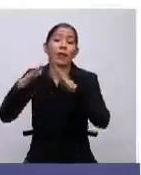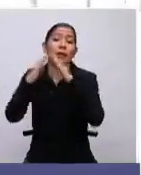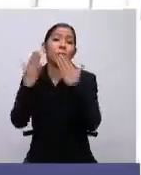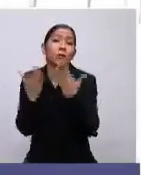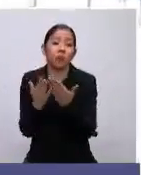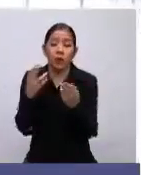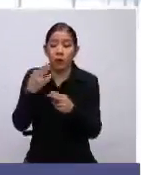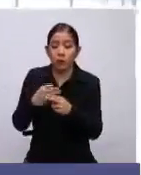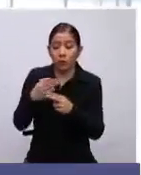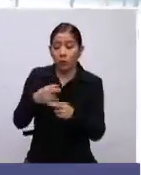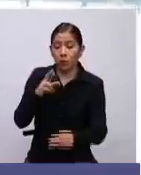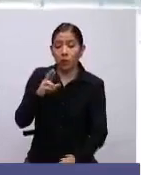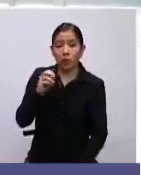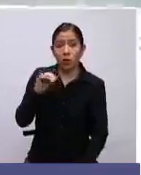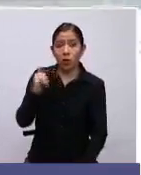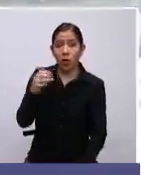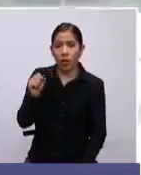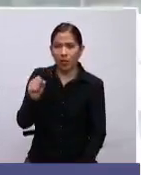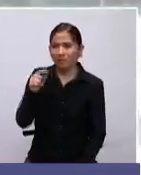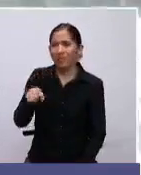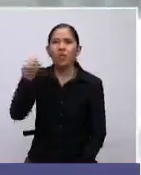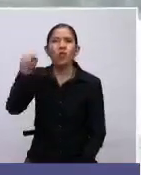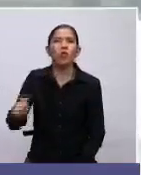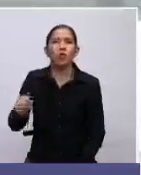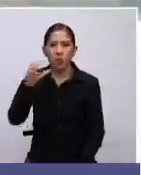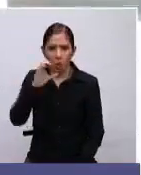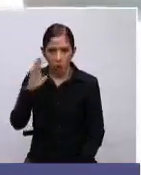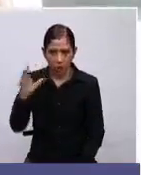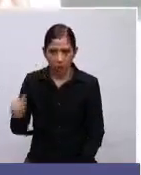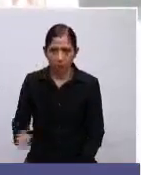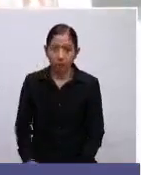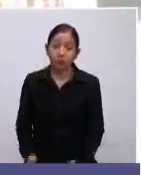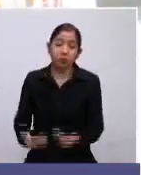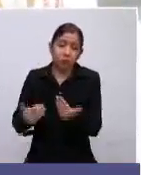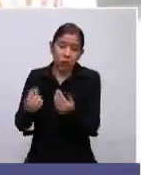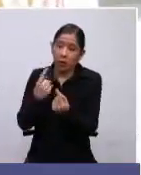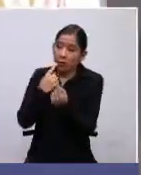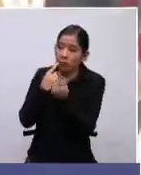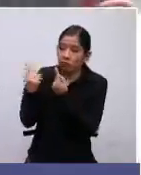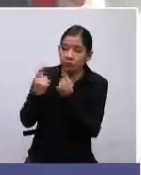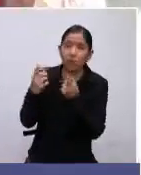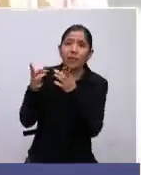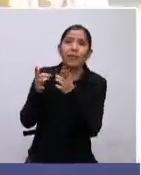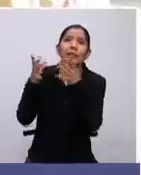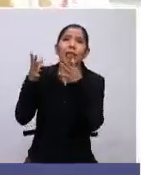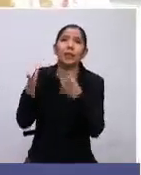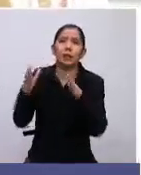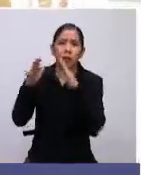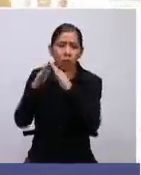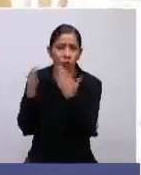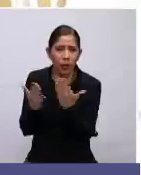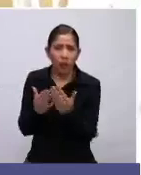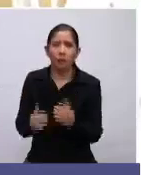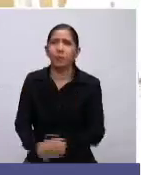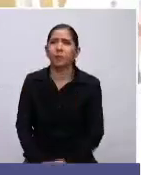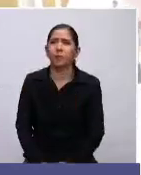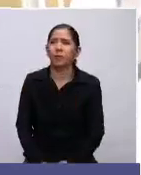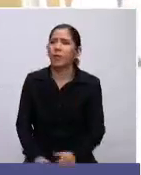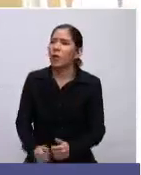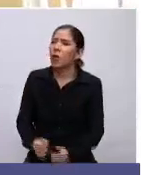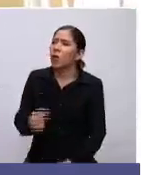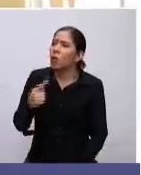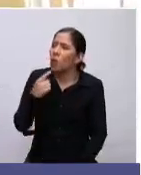que está ubicada en la zona sur. Pero voy a pedir más detalles al director de la unidad educativa. ¿Cómo está, don